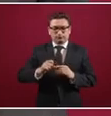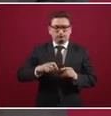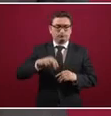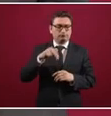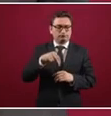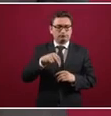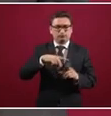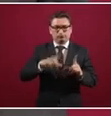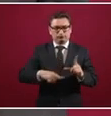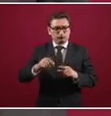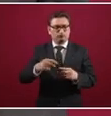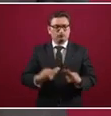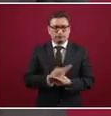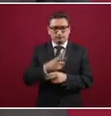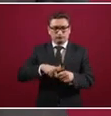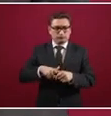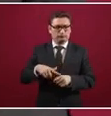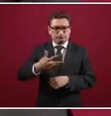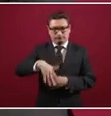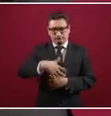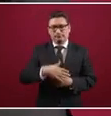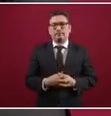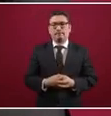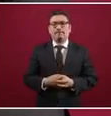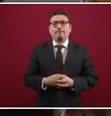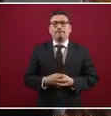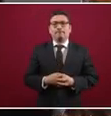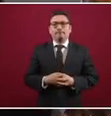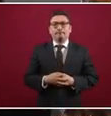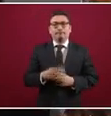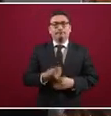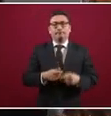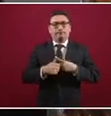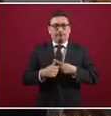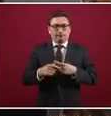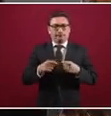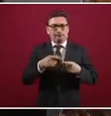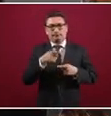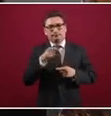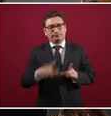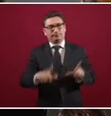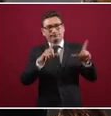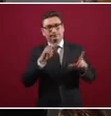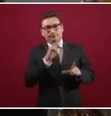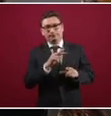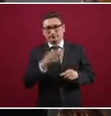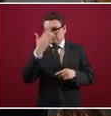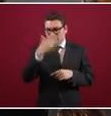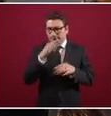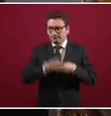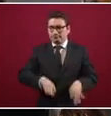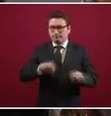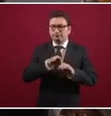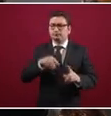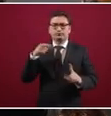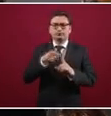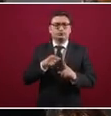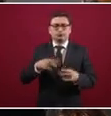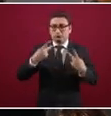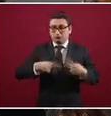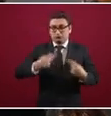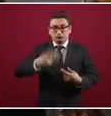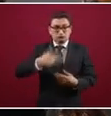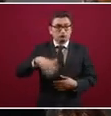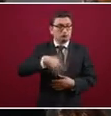como conjunto en primer lugar reiterar tal como dice ahí que el principio rector de la búsqueda de personas siempre